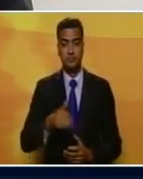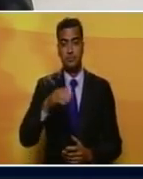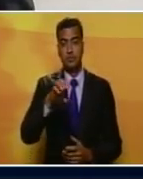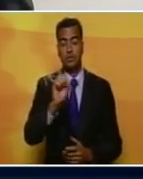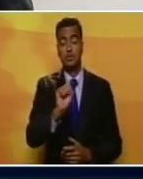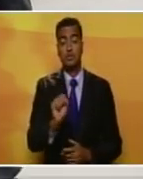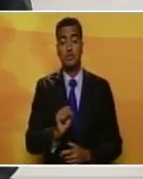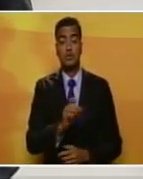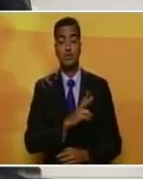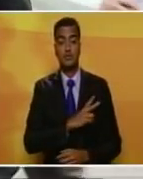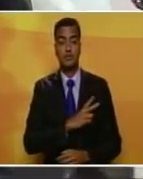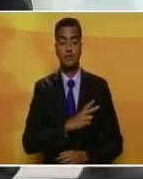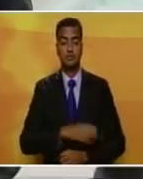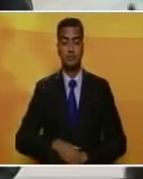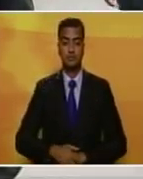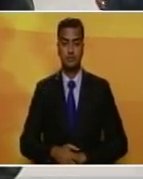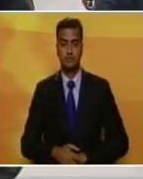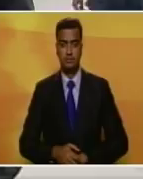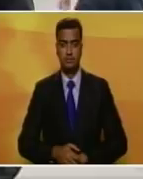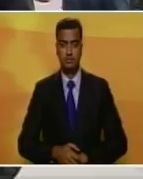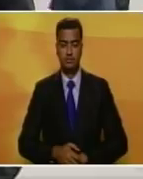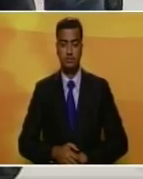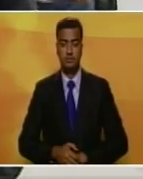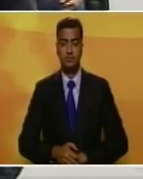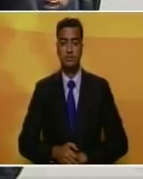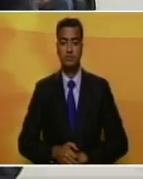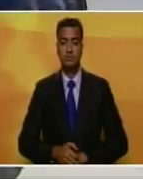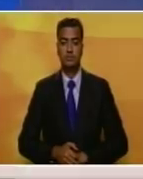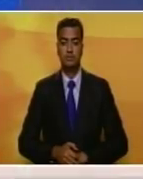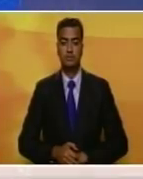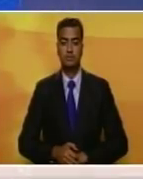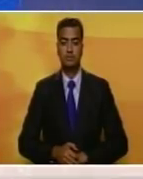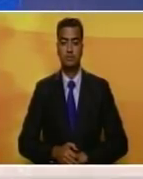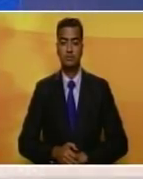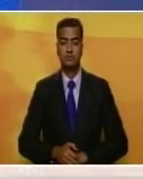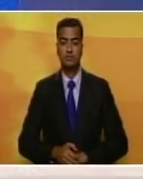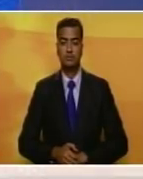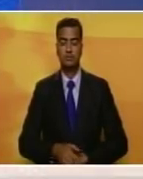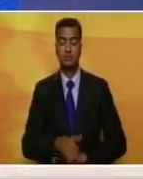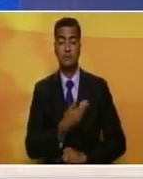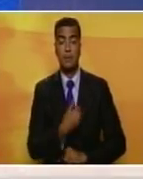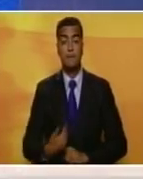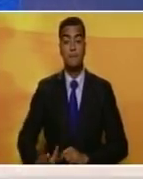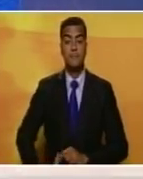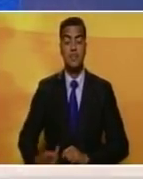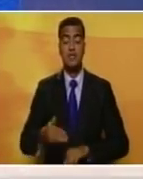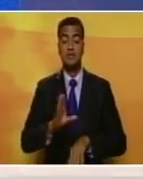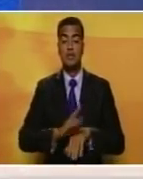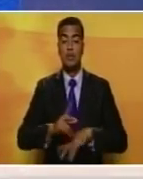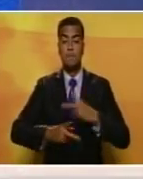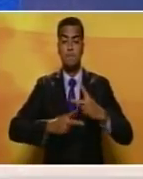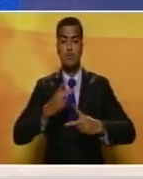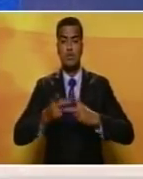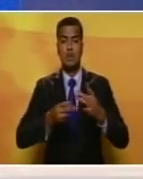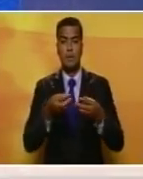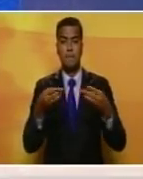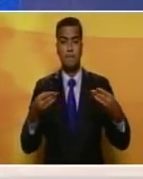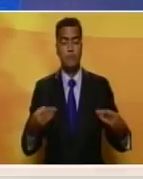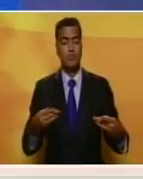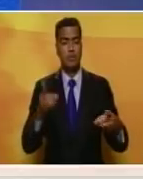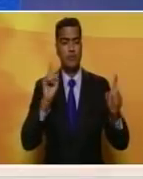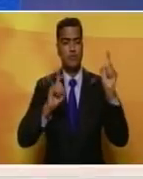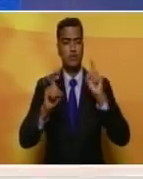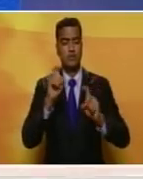Petare. Los representantes del gobierno presentes en este acto también anunciaron la aprobación de 3.700 pensiones para